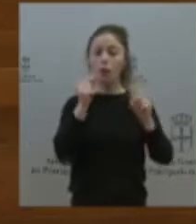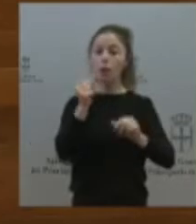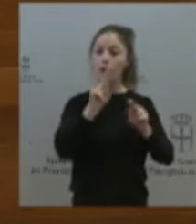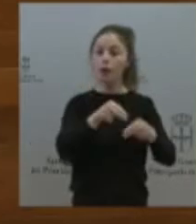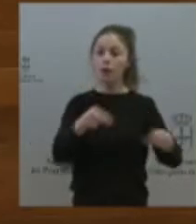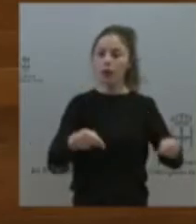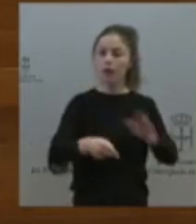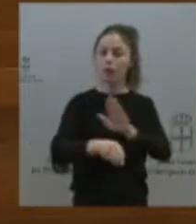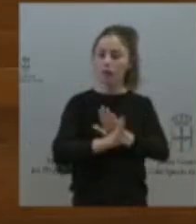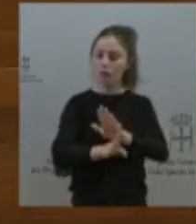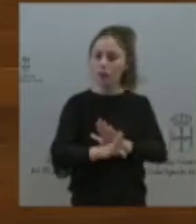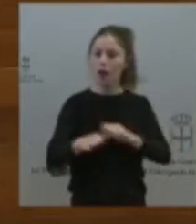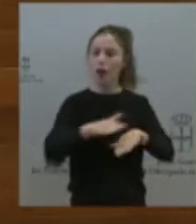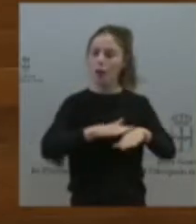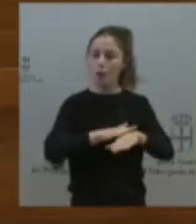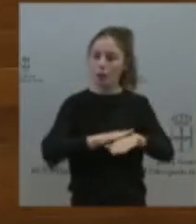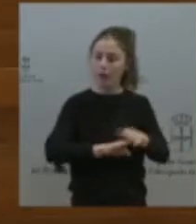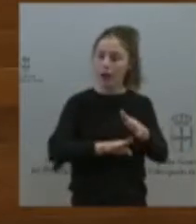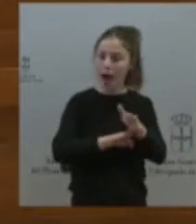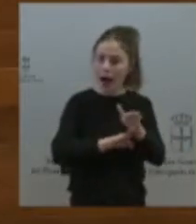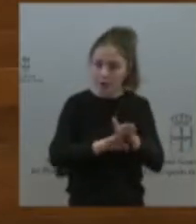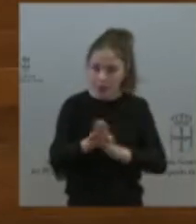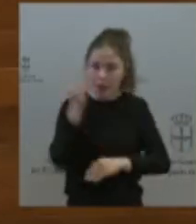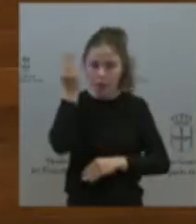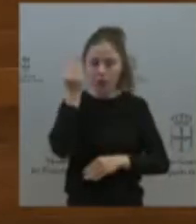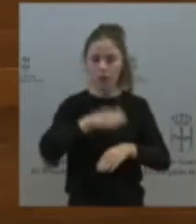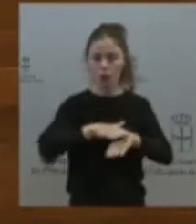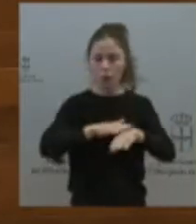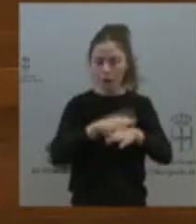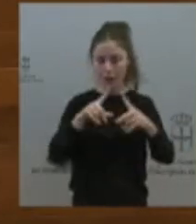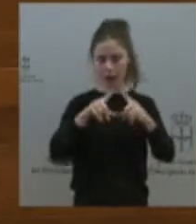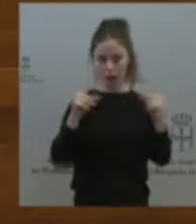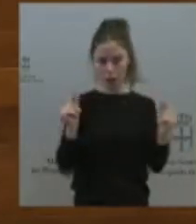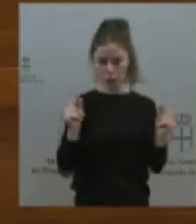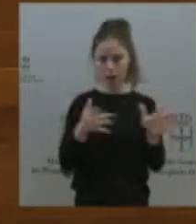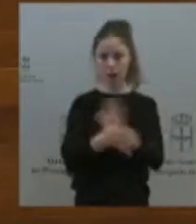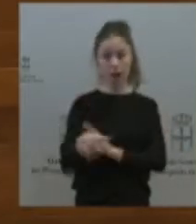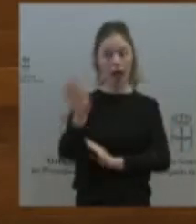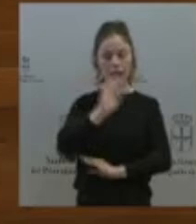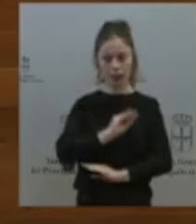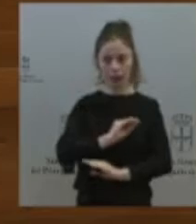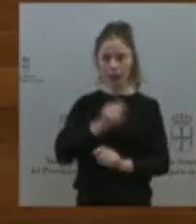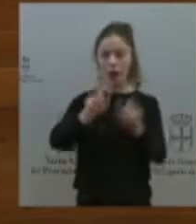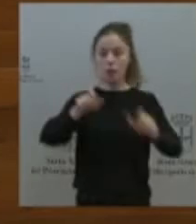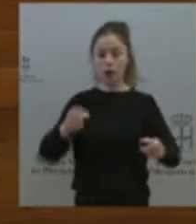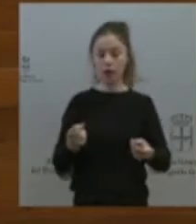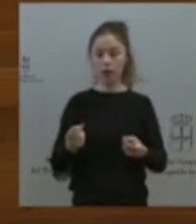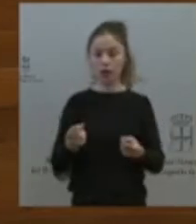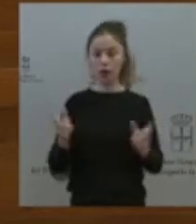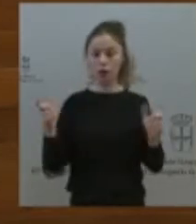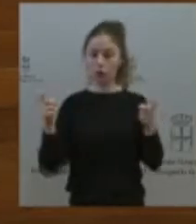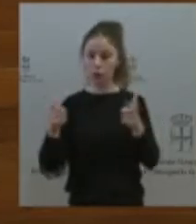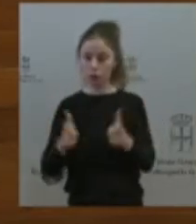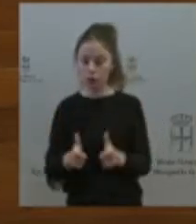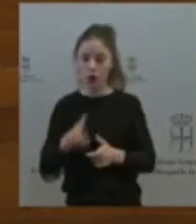que creemos que es fundamental en Asturias. ¿Qué es entender? Ante la despoblación, ante que los jóvenes asturianos no son padres, ante la